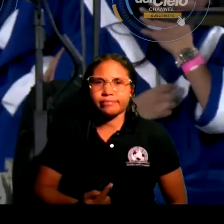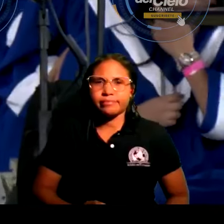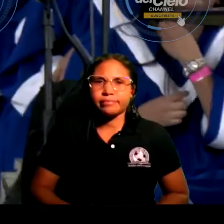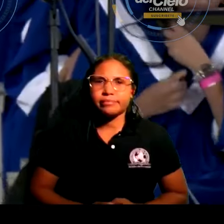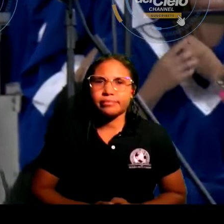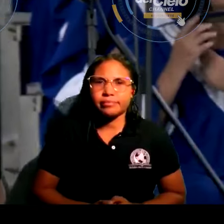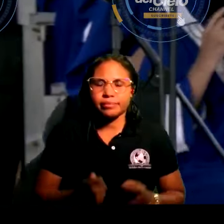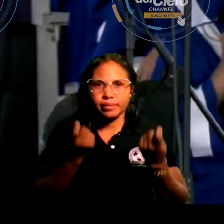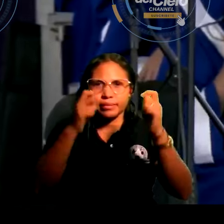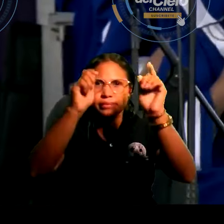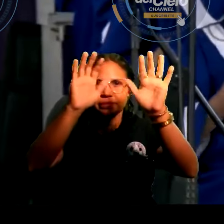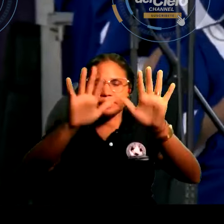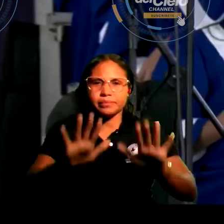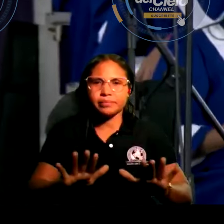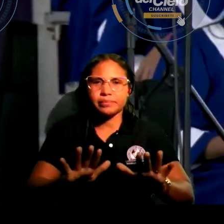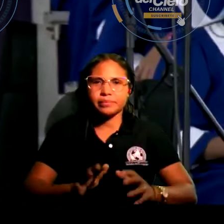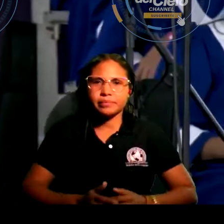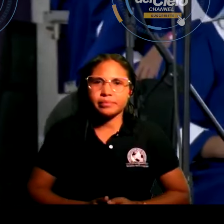Aleluya.